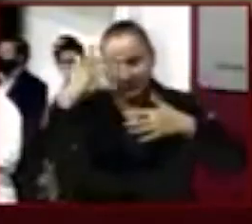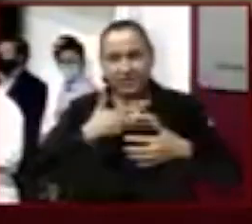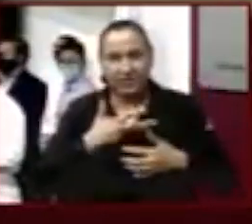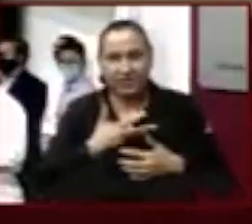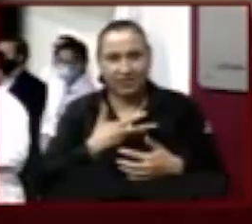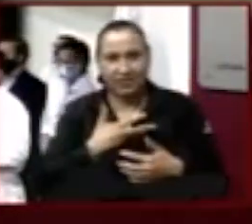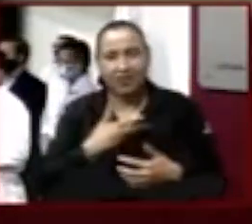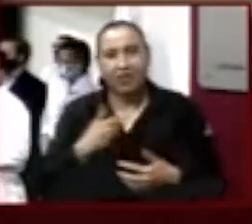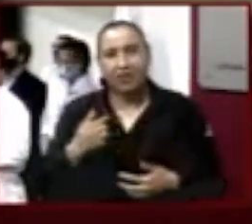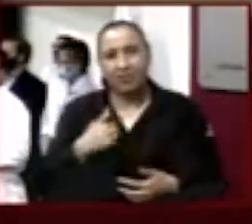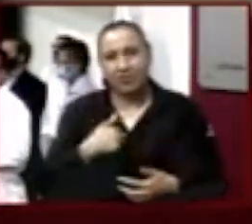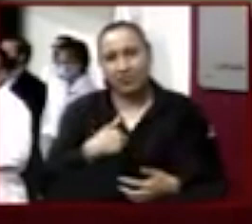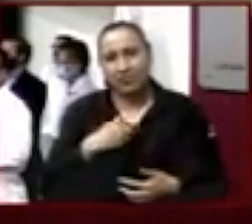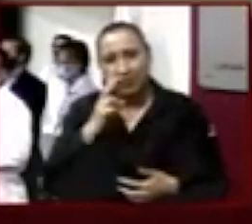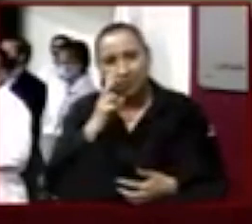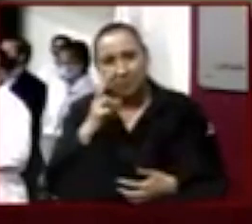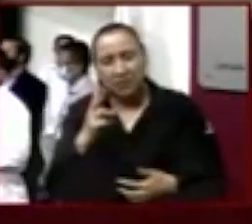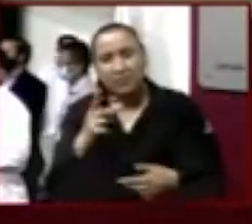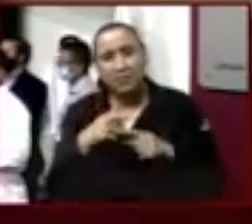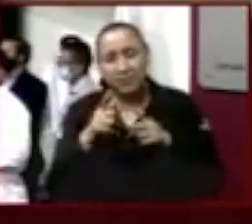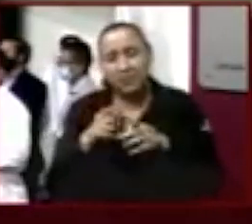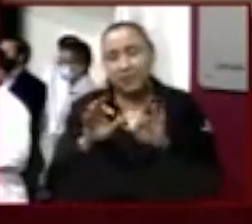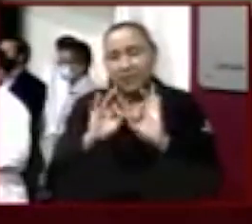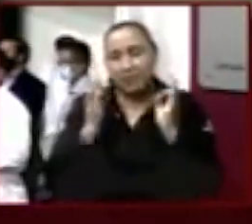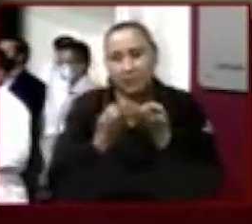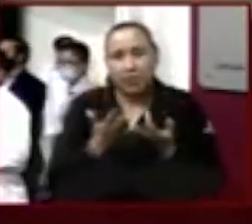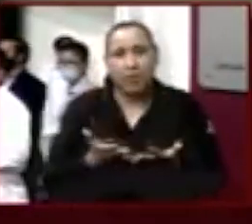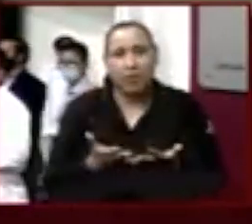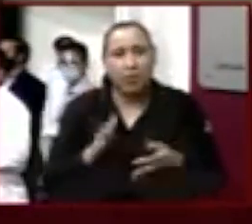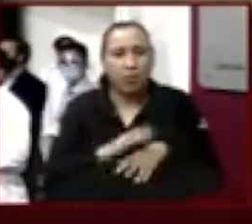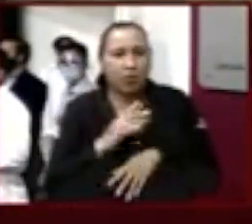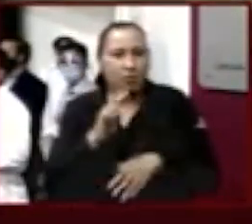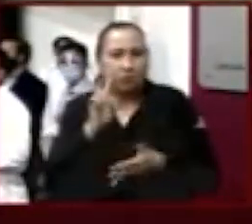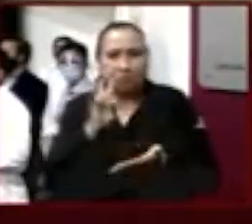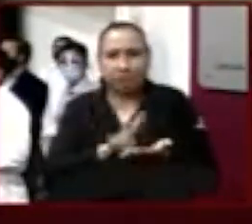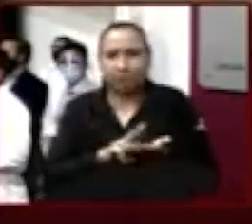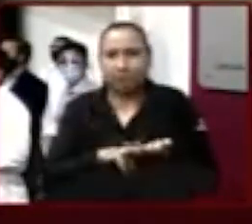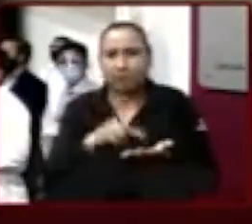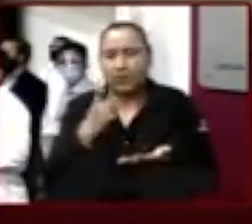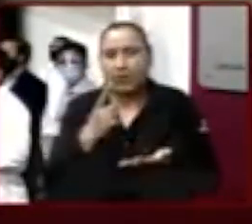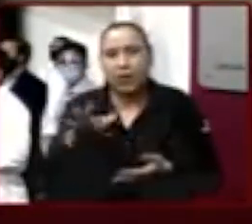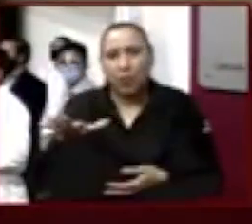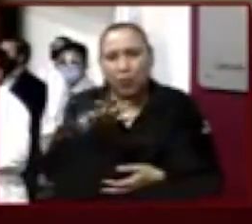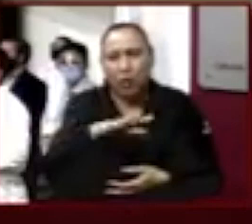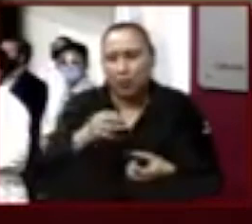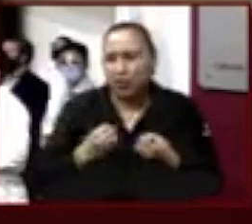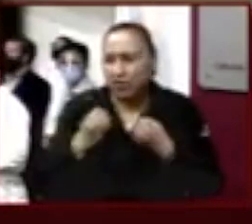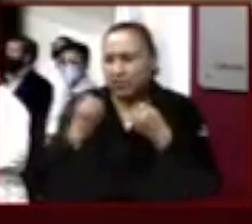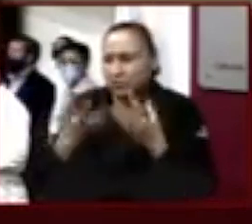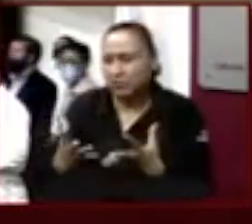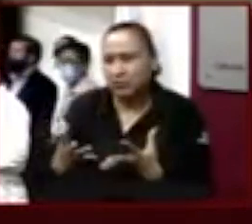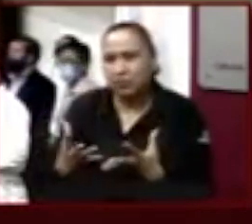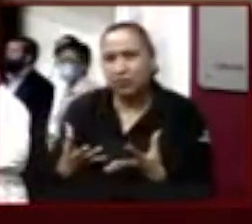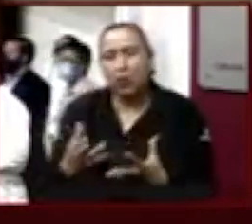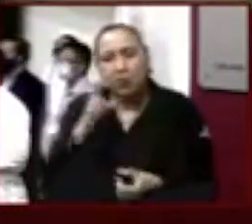que decirlo claramente, porque no se vale que no tengan la educación debida por las que el pueblo confirió una